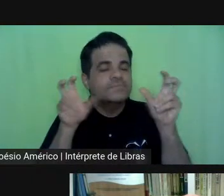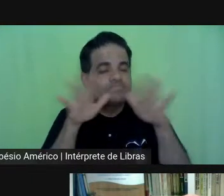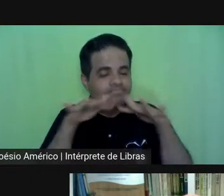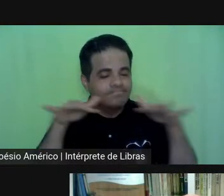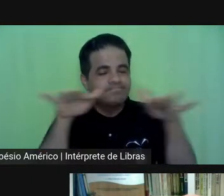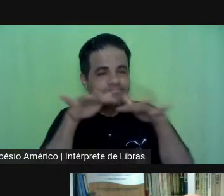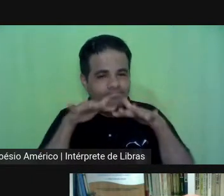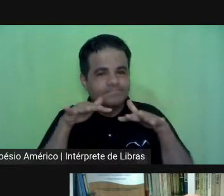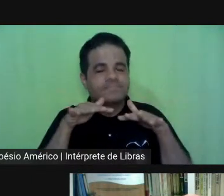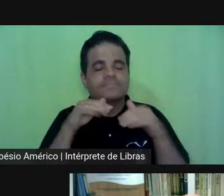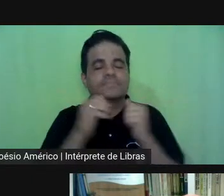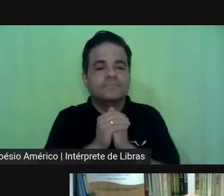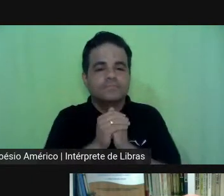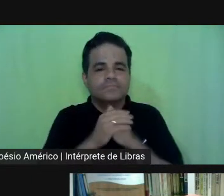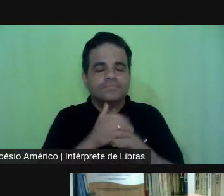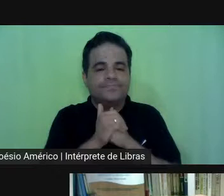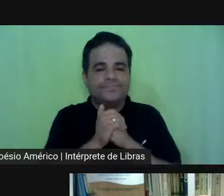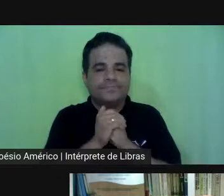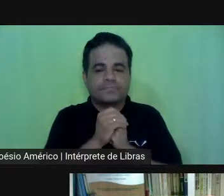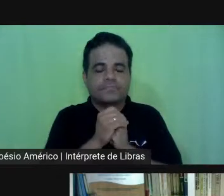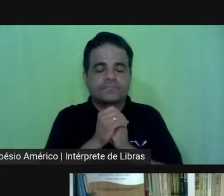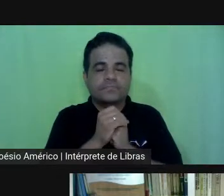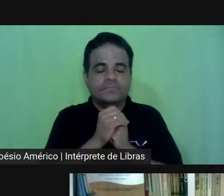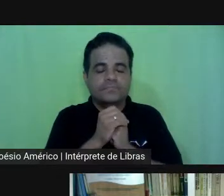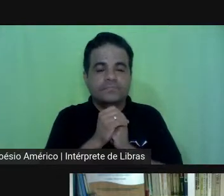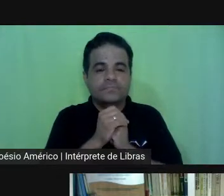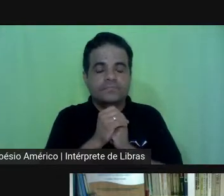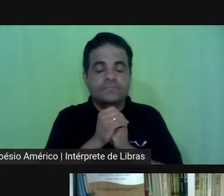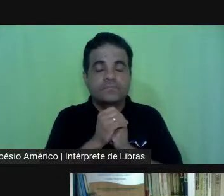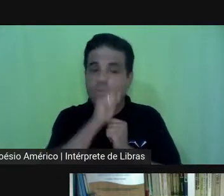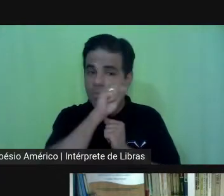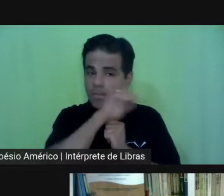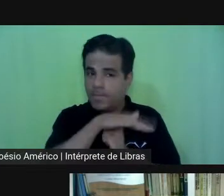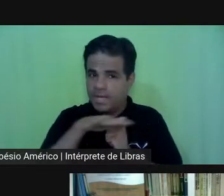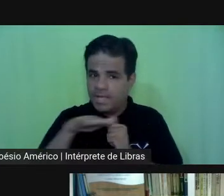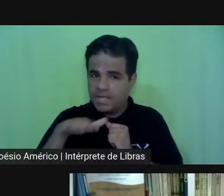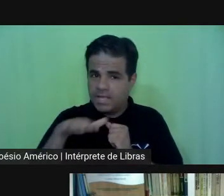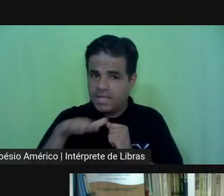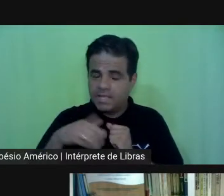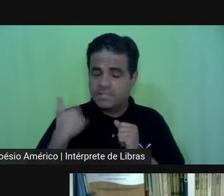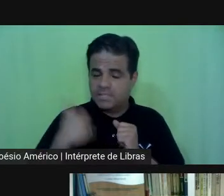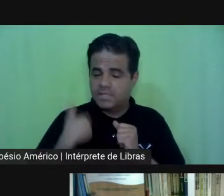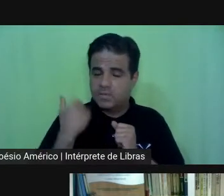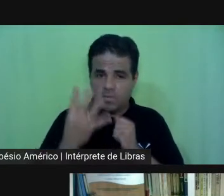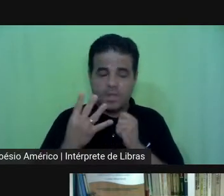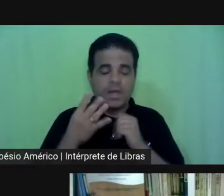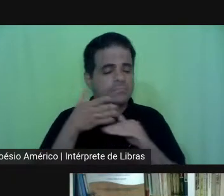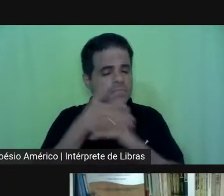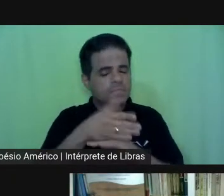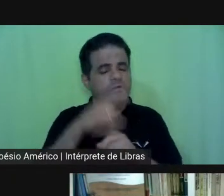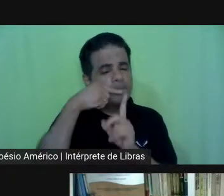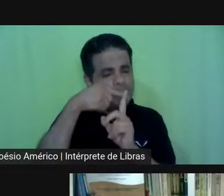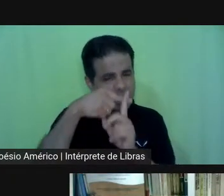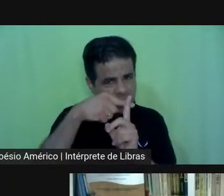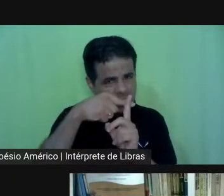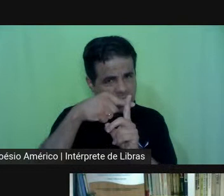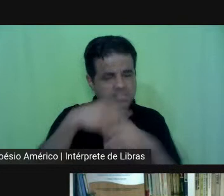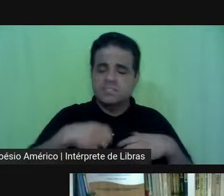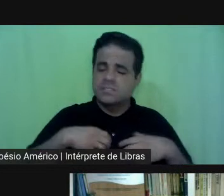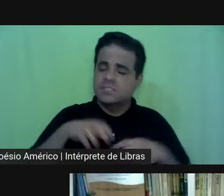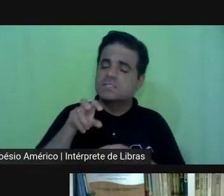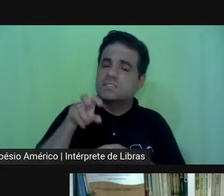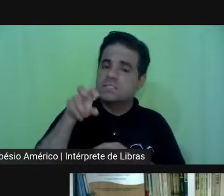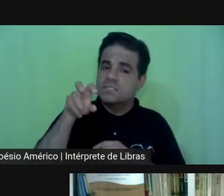presionada o diego una crianza de cuatro años entre una y se centra